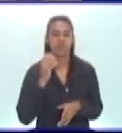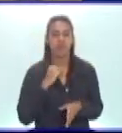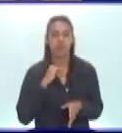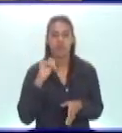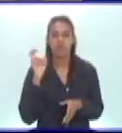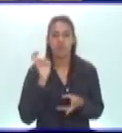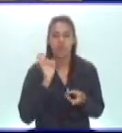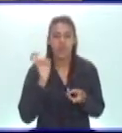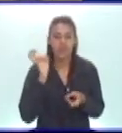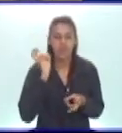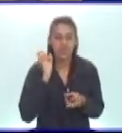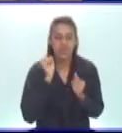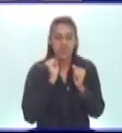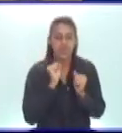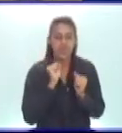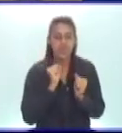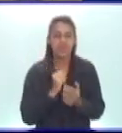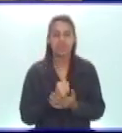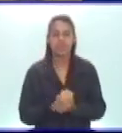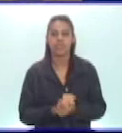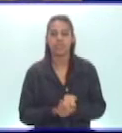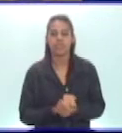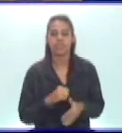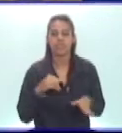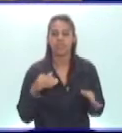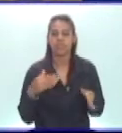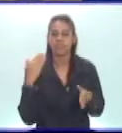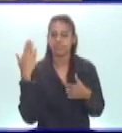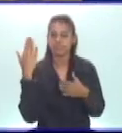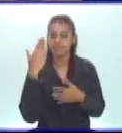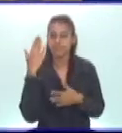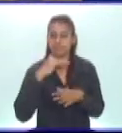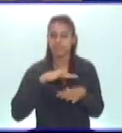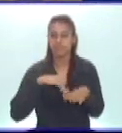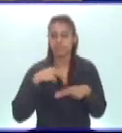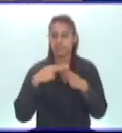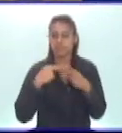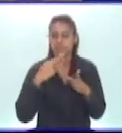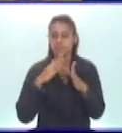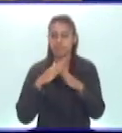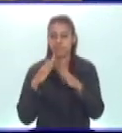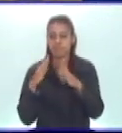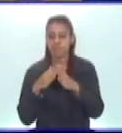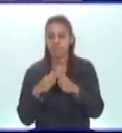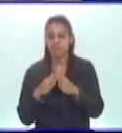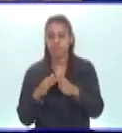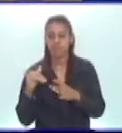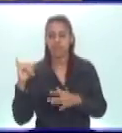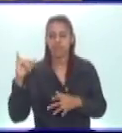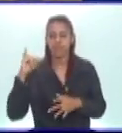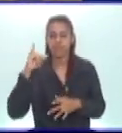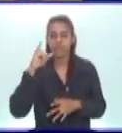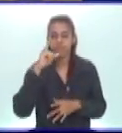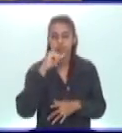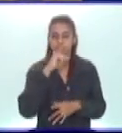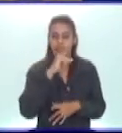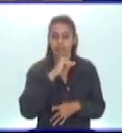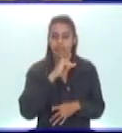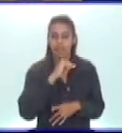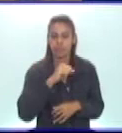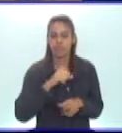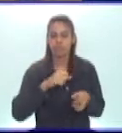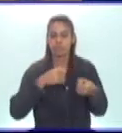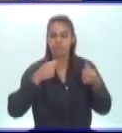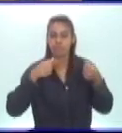se producen en el entorno en que este niño se desenvuelve. Estaríamos hablando del ruido del avión, del ruido de la